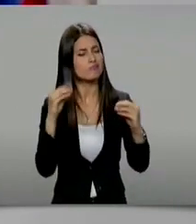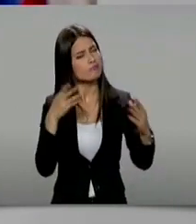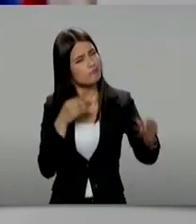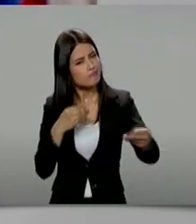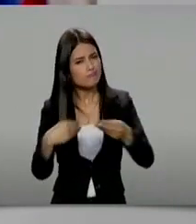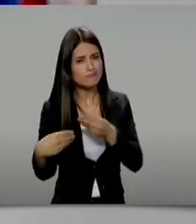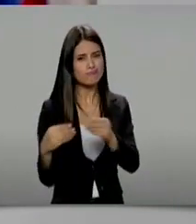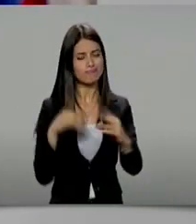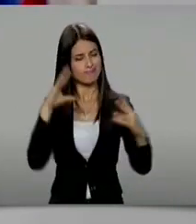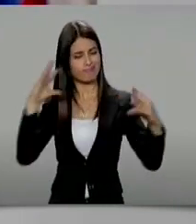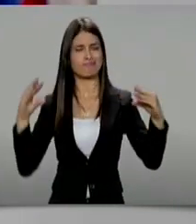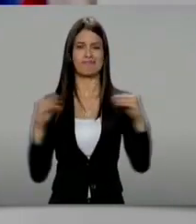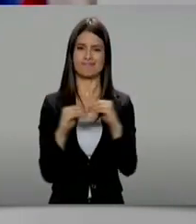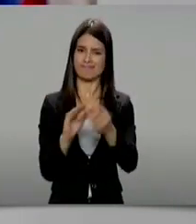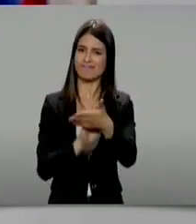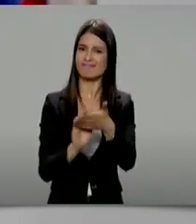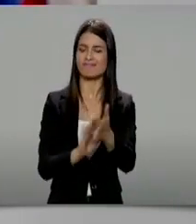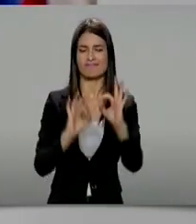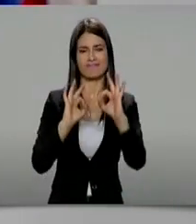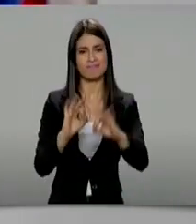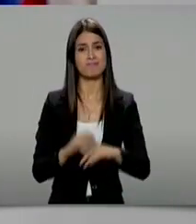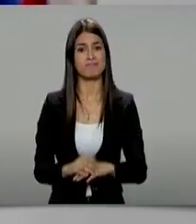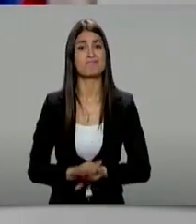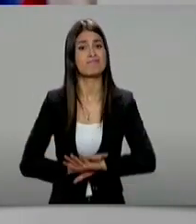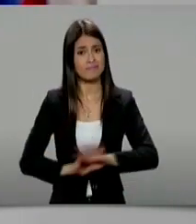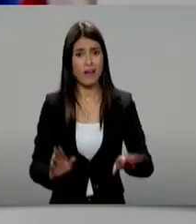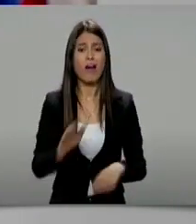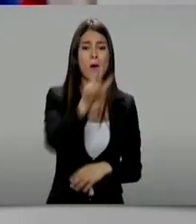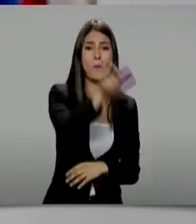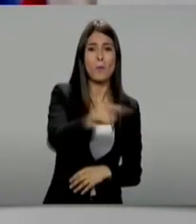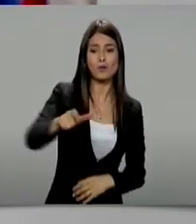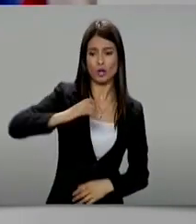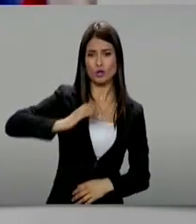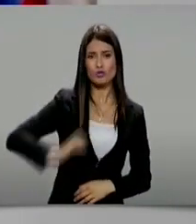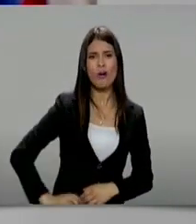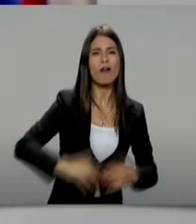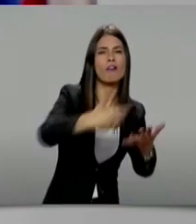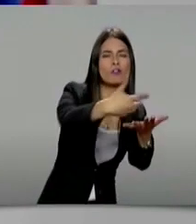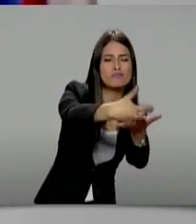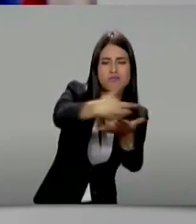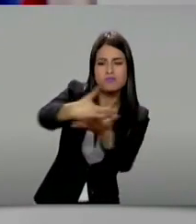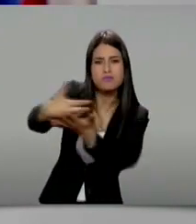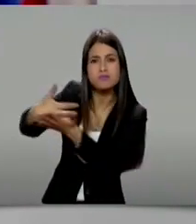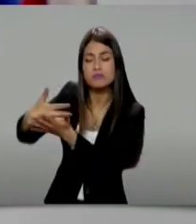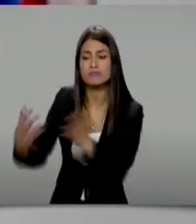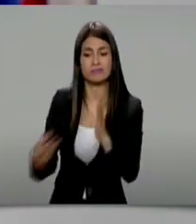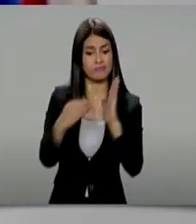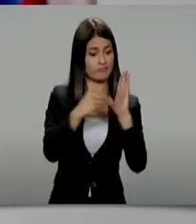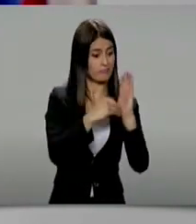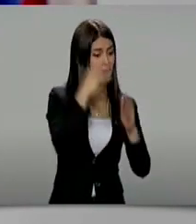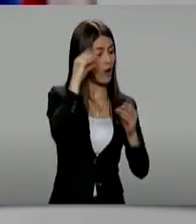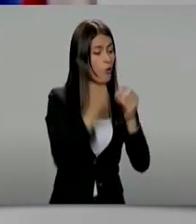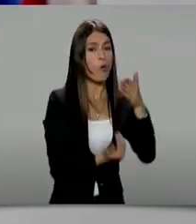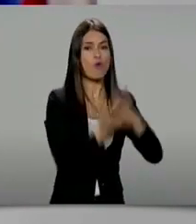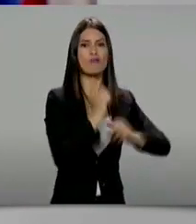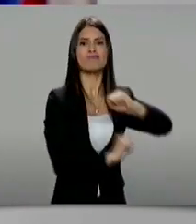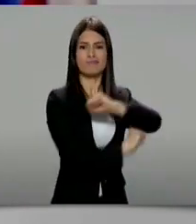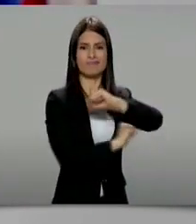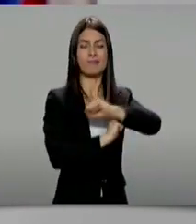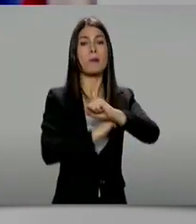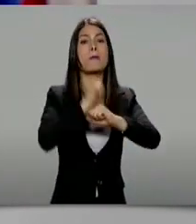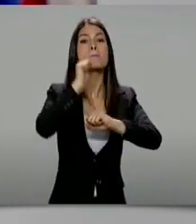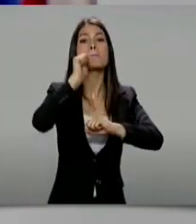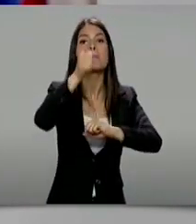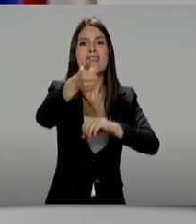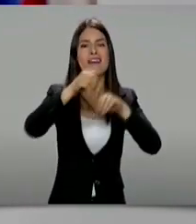soluciones este acuerdo fortalecido con los aportes ciudadanos lo vamos a divulgar ampliamente a partir de mañana para que sea